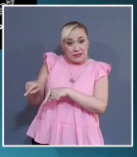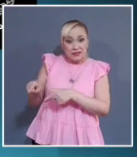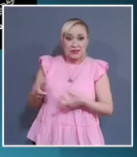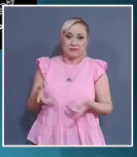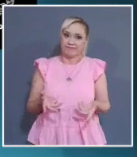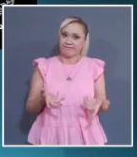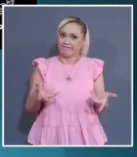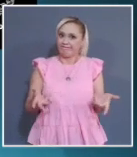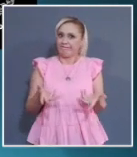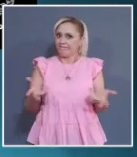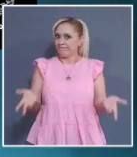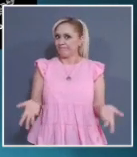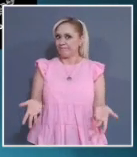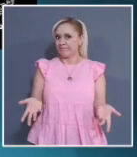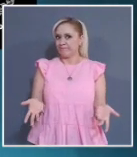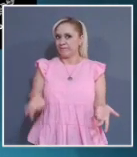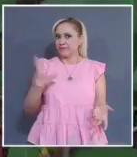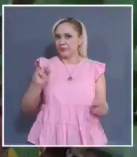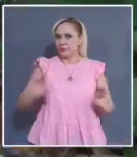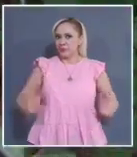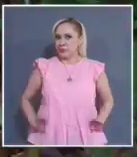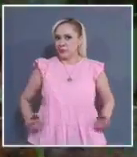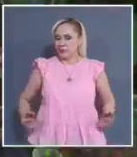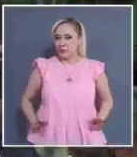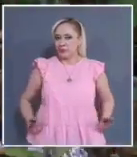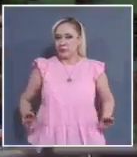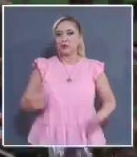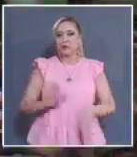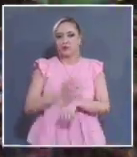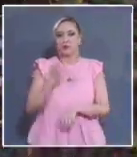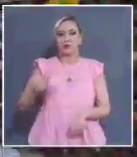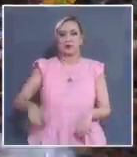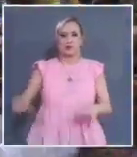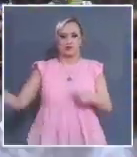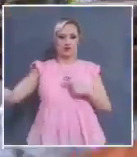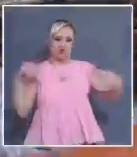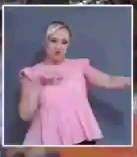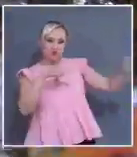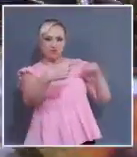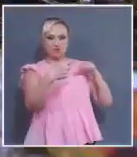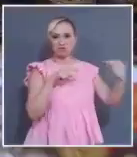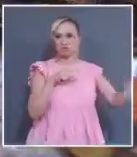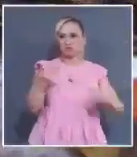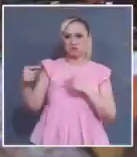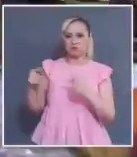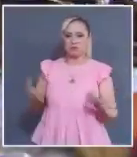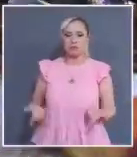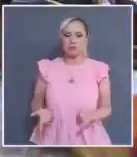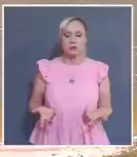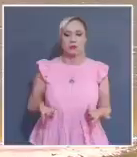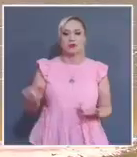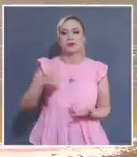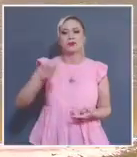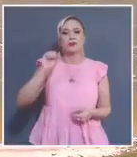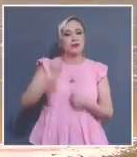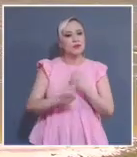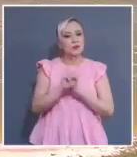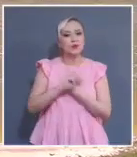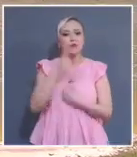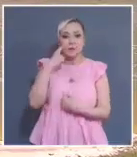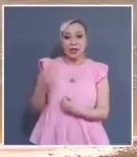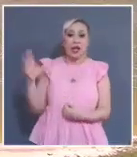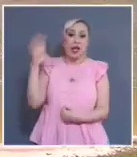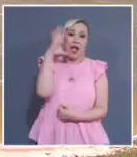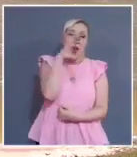agravamiento en las relaciones entre los poderes del Estado. Agregaron que la crisis ambiental ha comenzado a generar olas de calor, escasez de agua